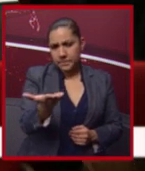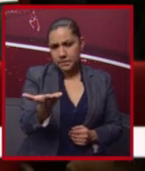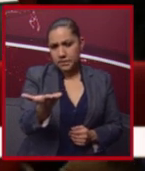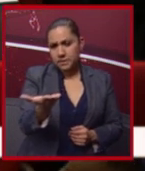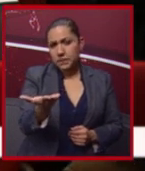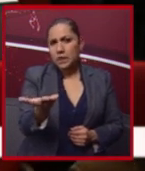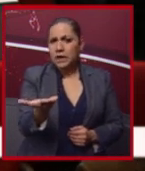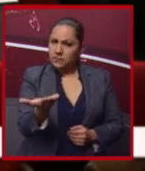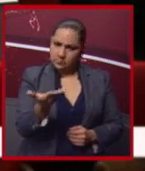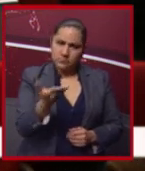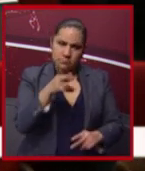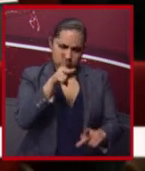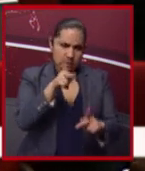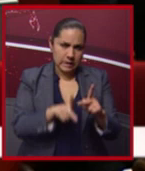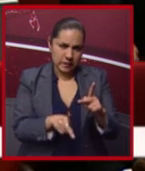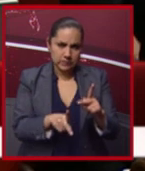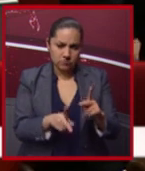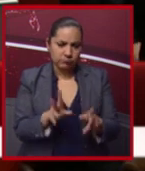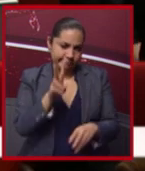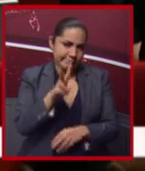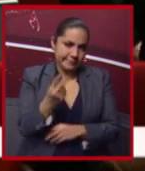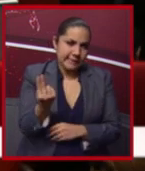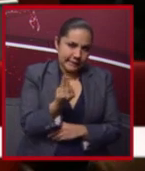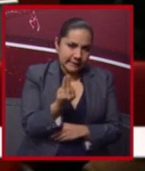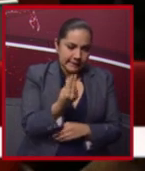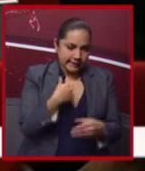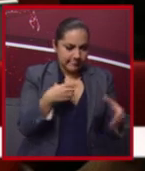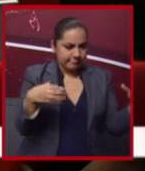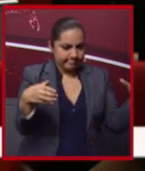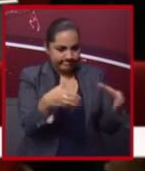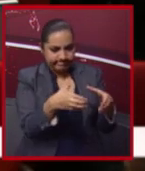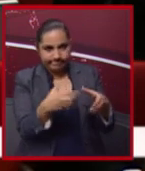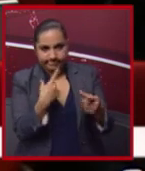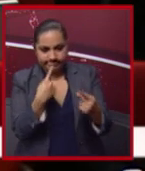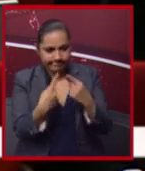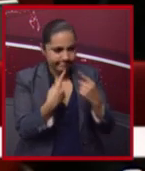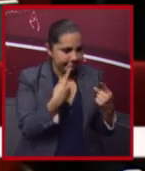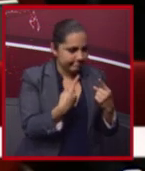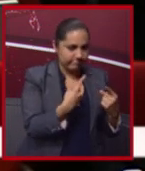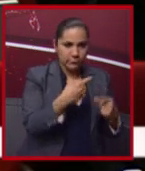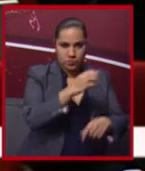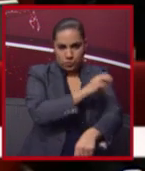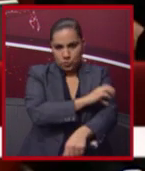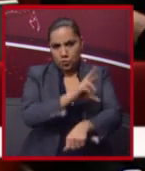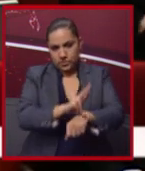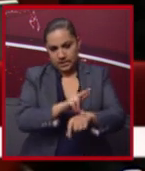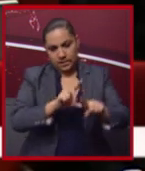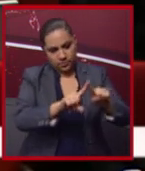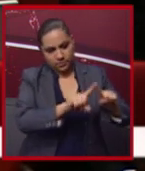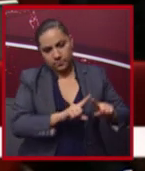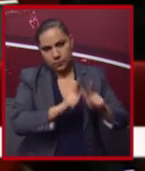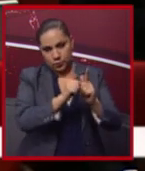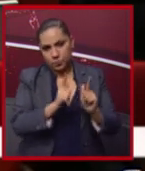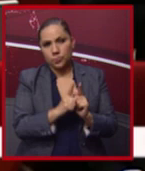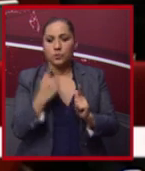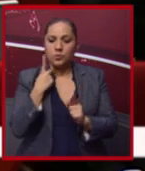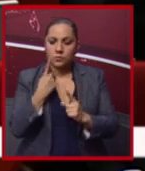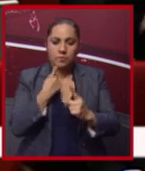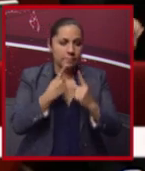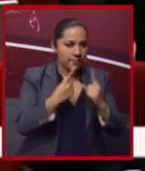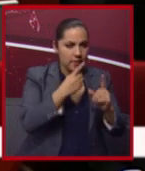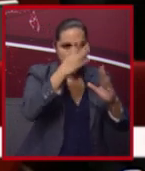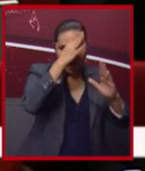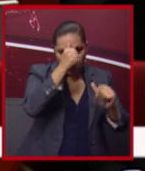este receso necesario para que los coordinadores parlamentarios hagamos un